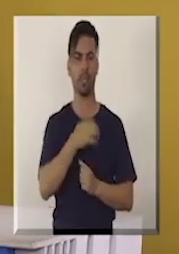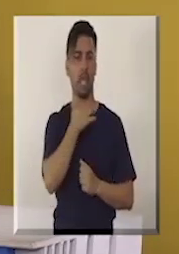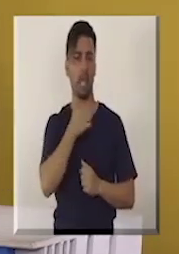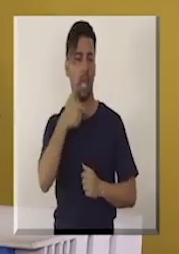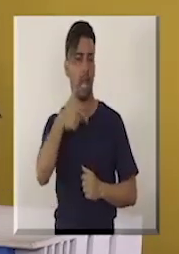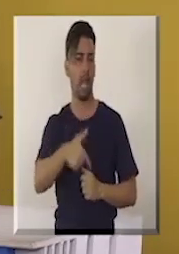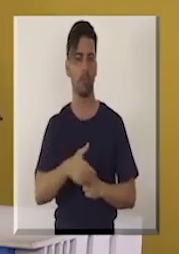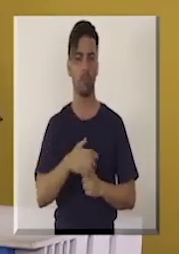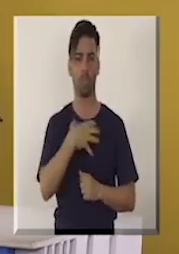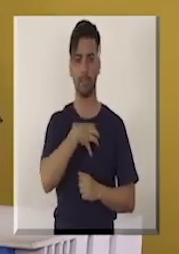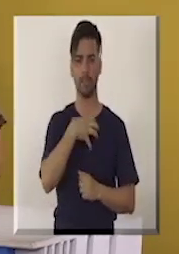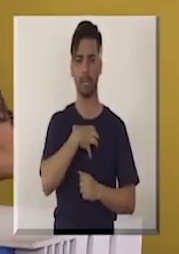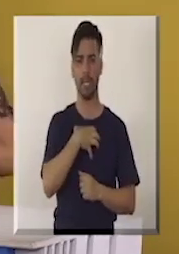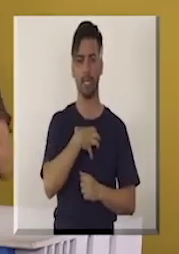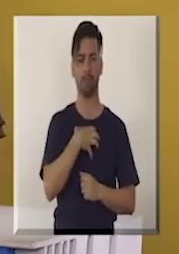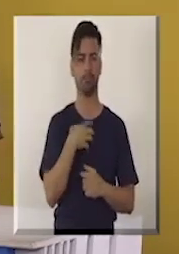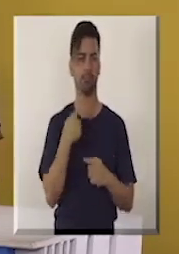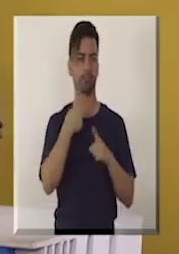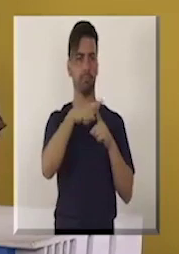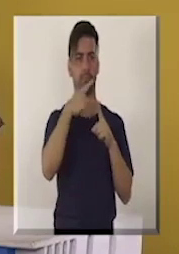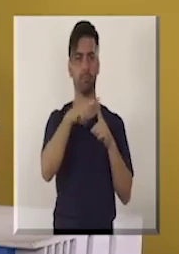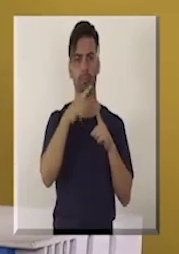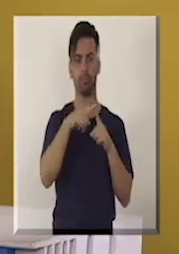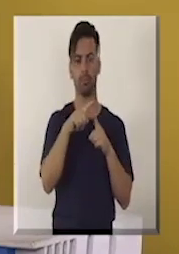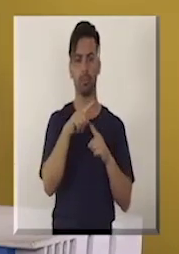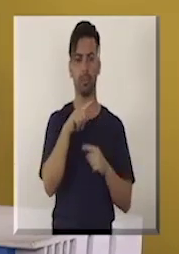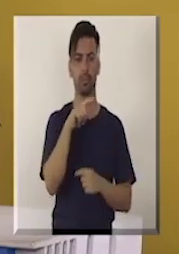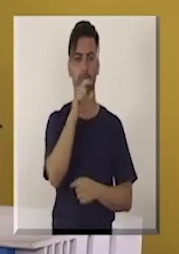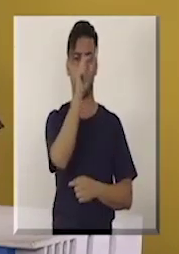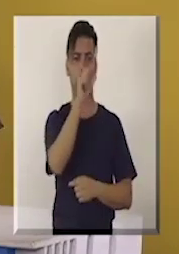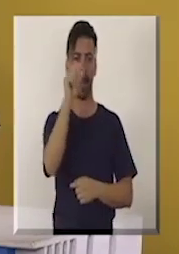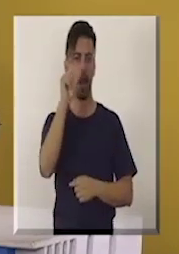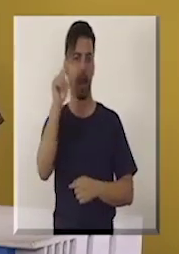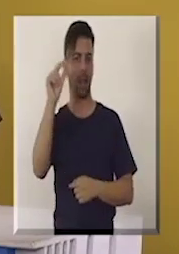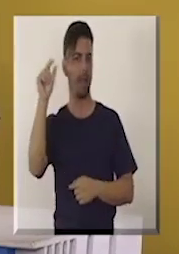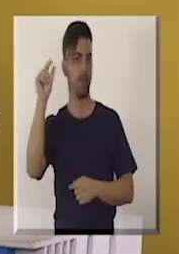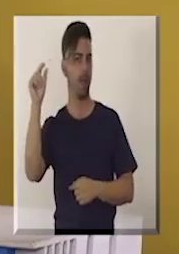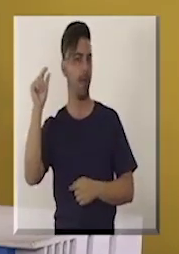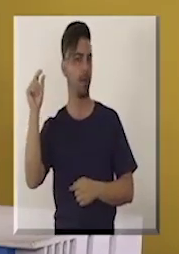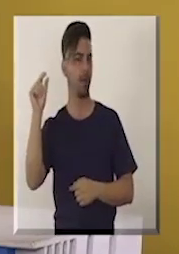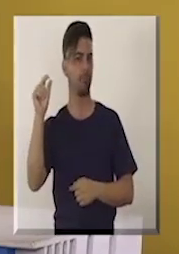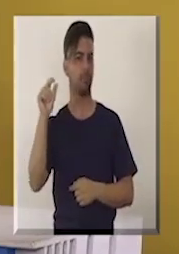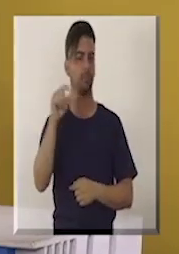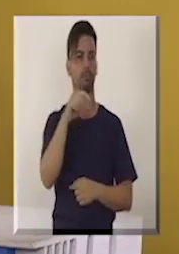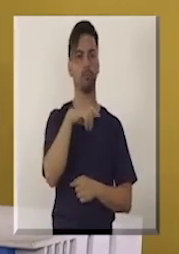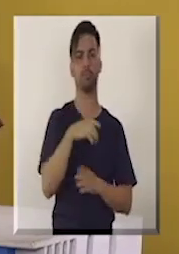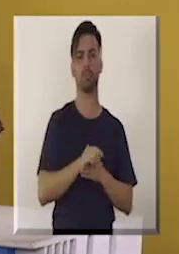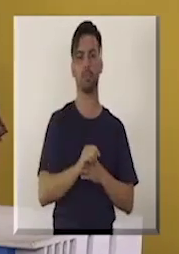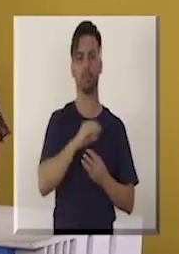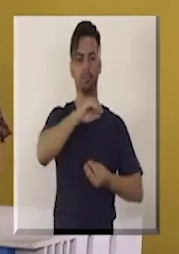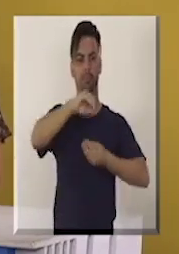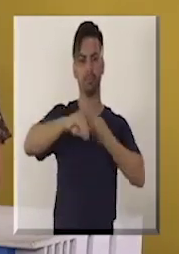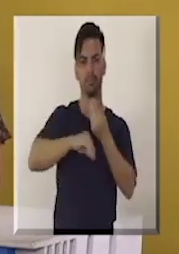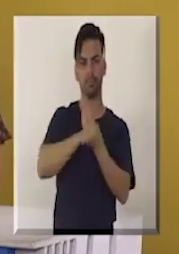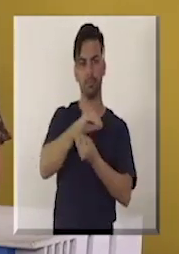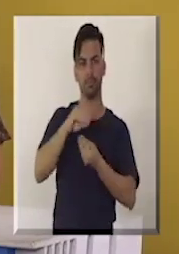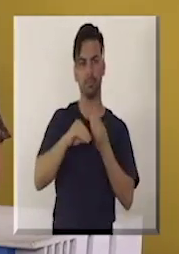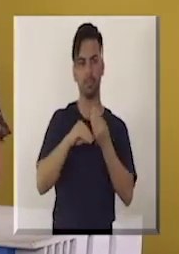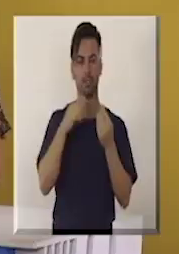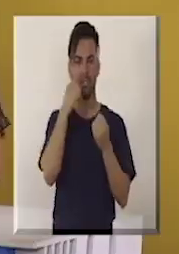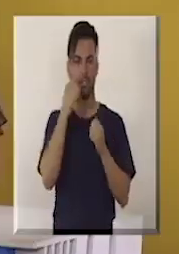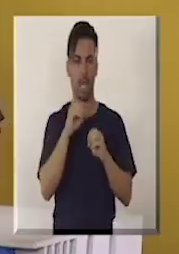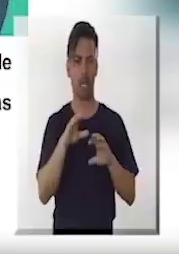la expresión algebraica, tiene escrito en lenguaje de las variables y usted lo va a escribir en el lenguaje